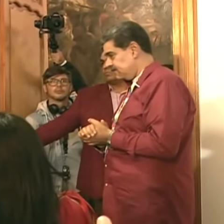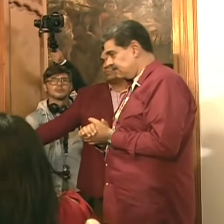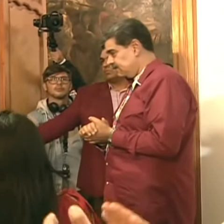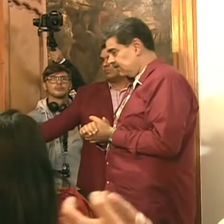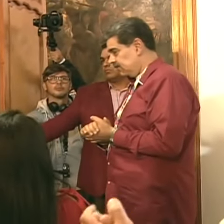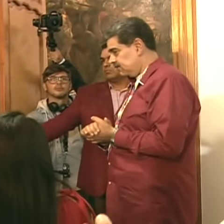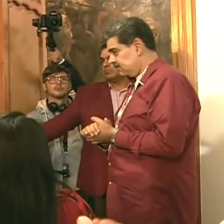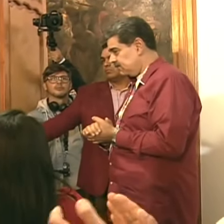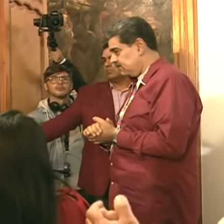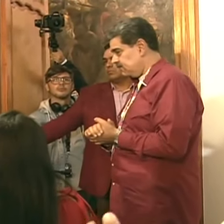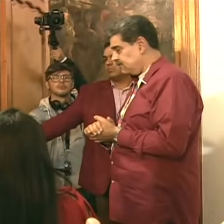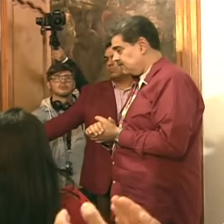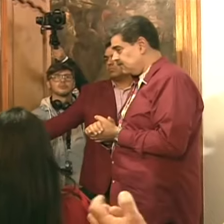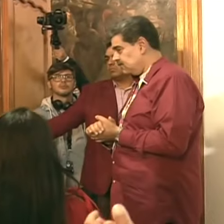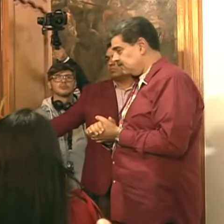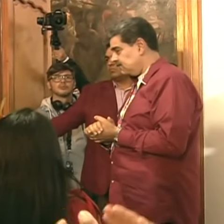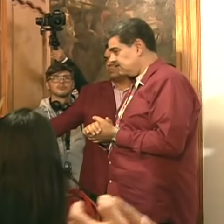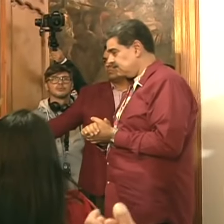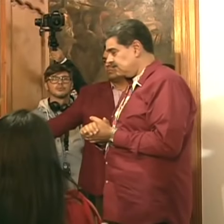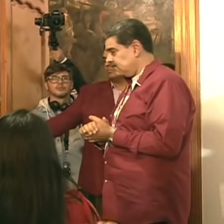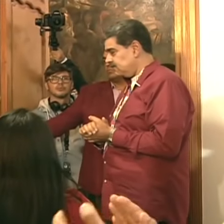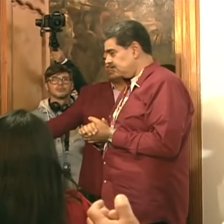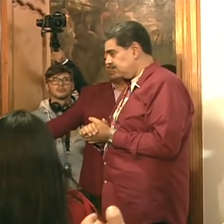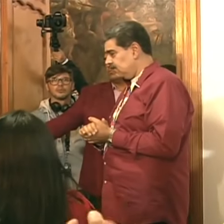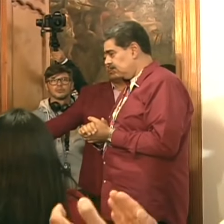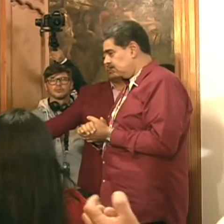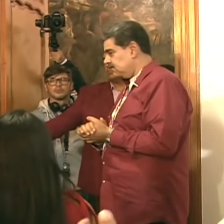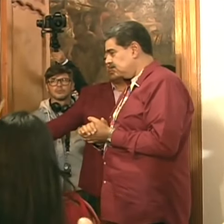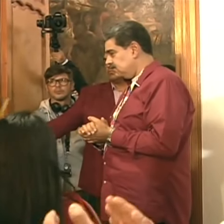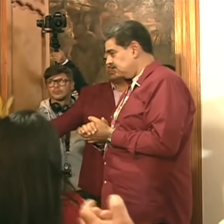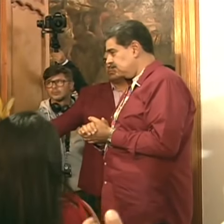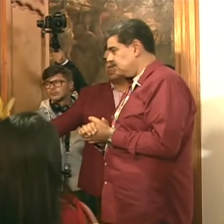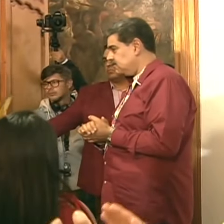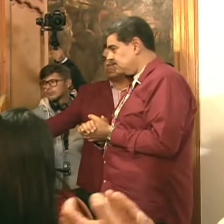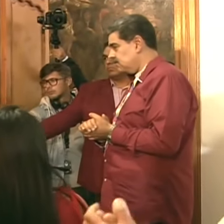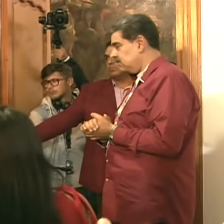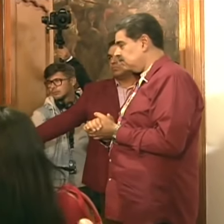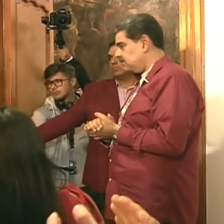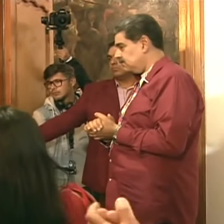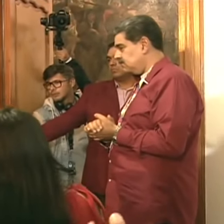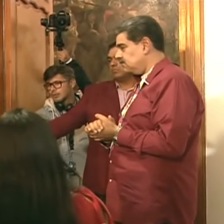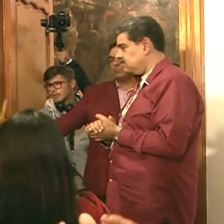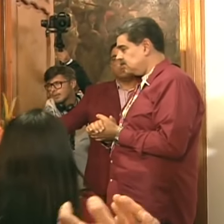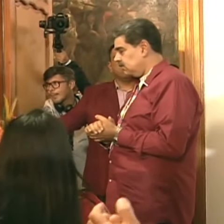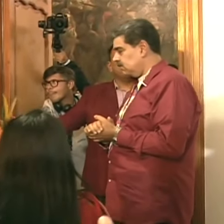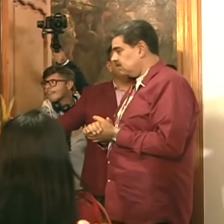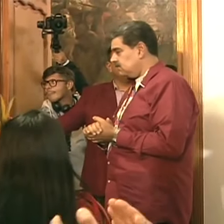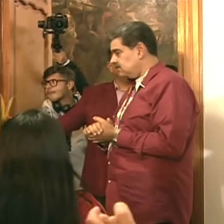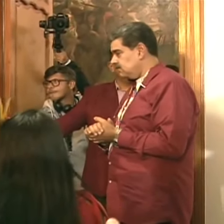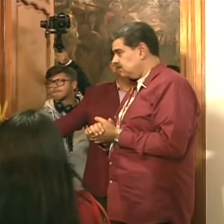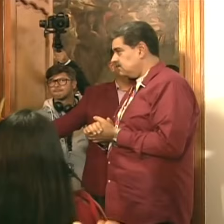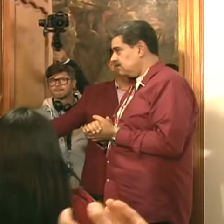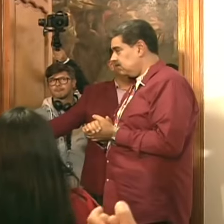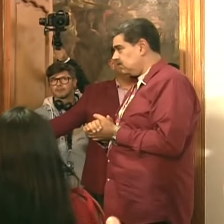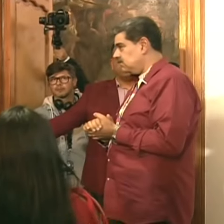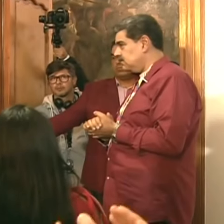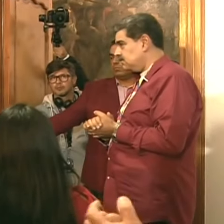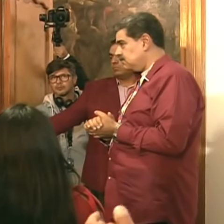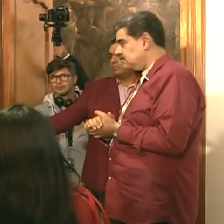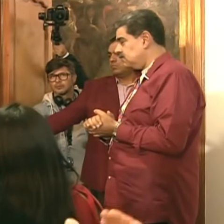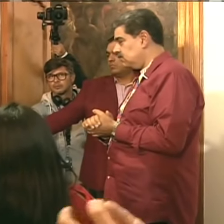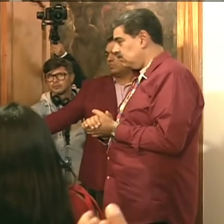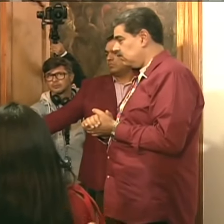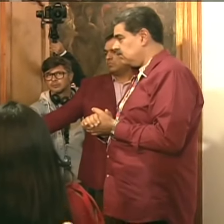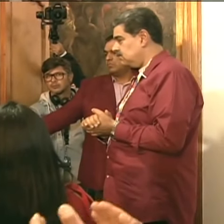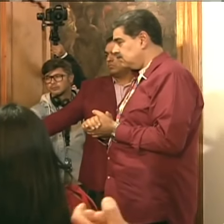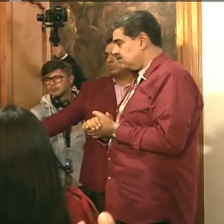nueva era. Eleva tus oraciones por Palestina sin más cadenas. Eleva tus oraciones